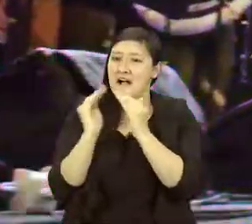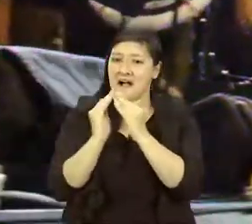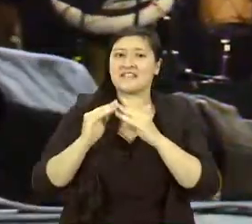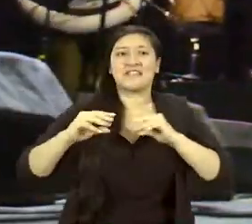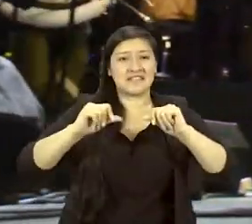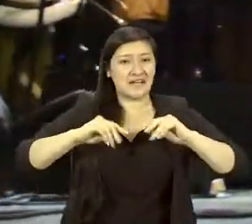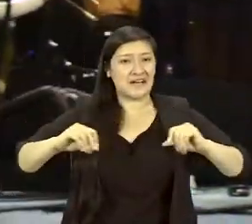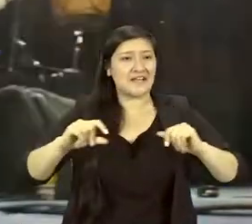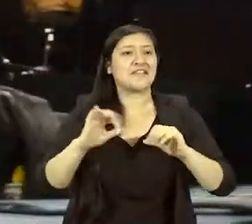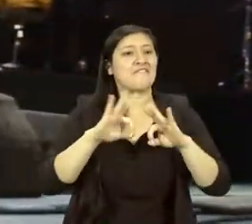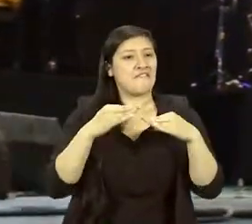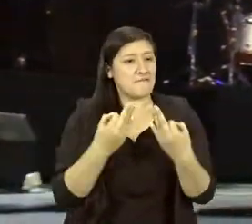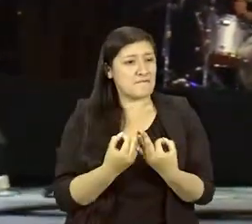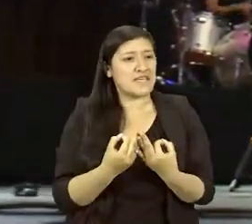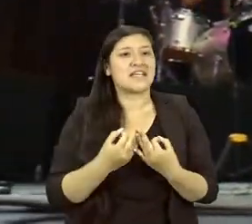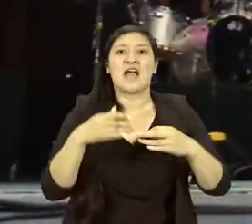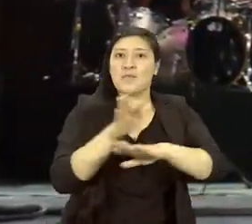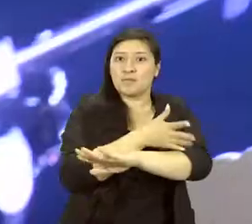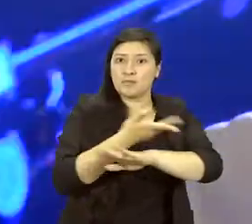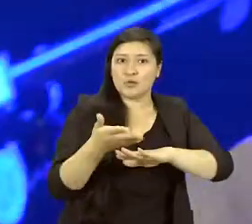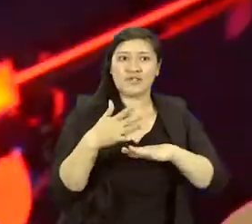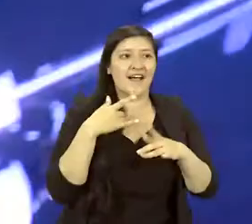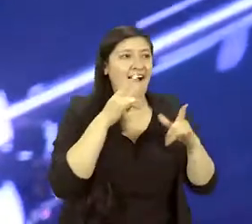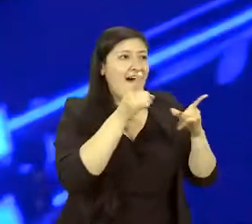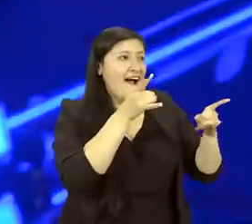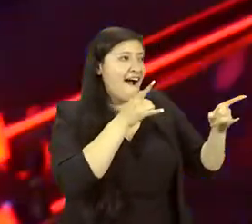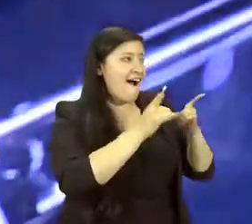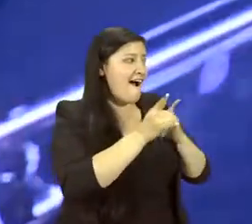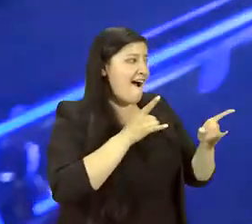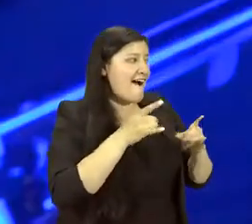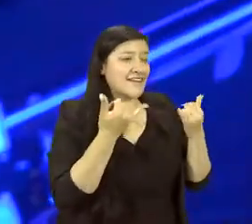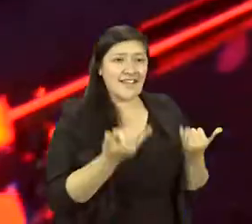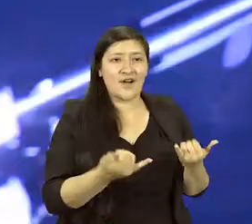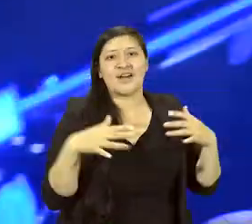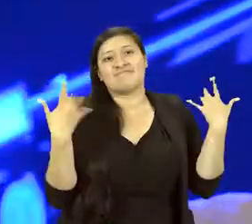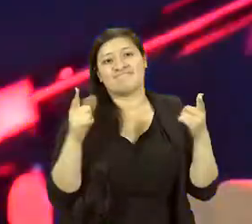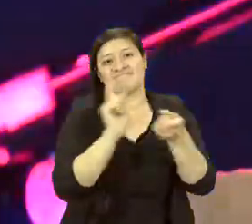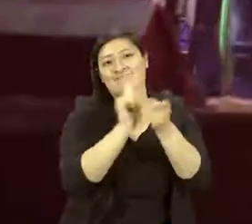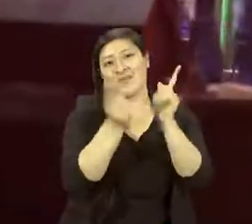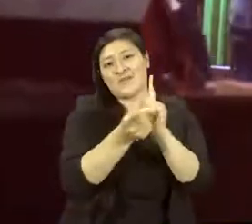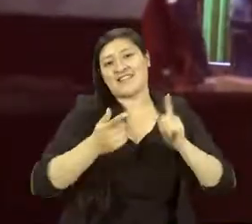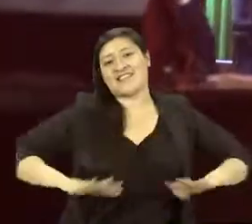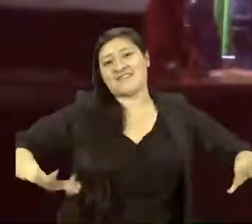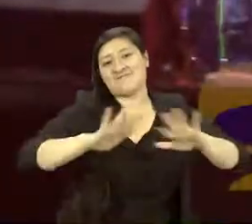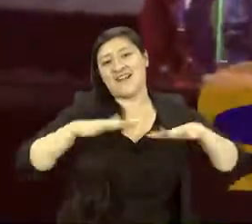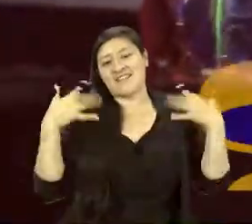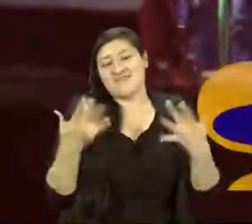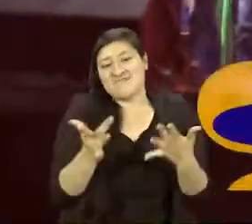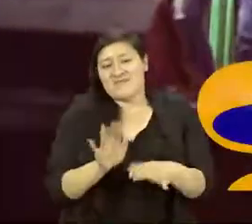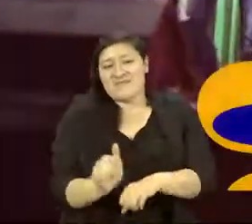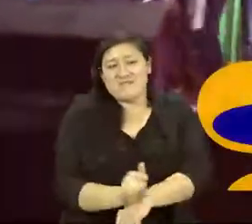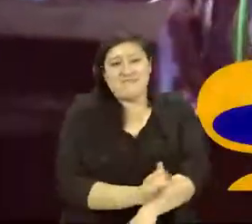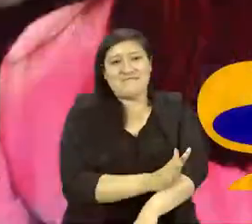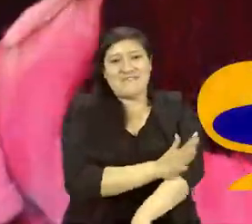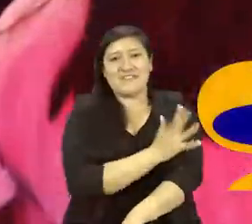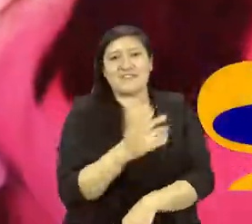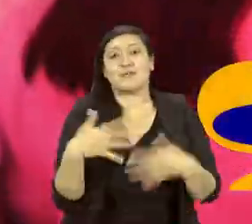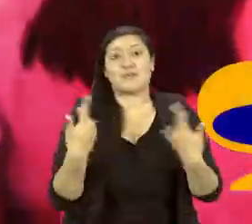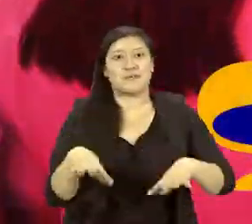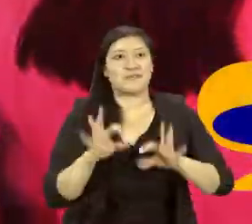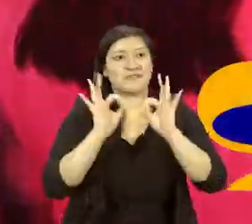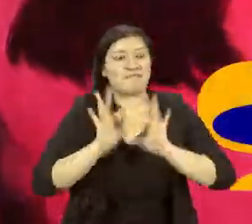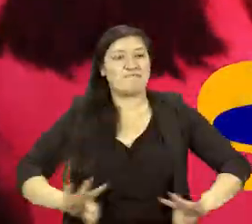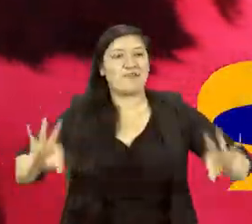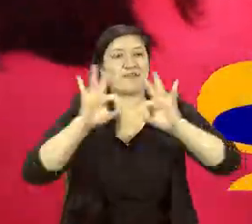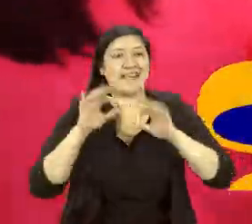la tierrita, con la familia, y unas músicas que han rodado por diferentes partes, pues hoy se encuentran con ese territorio que las inspira. Entonces va a